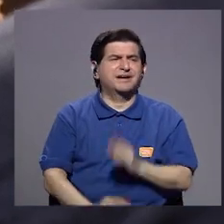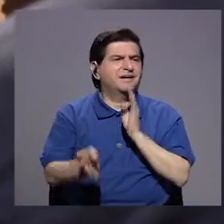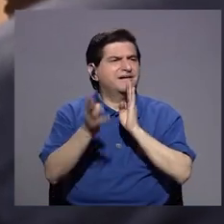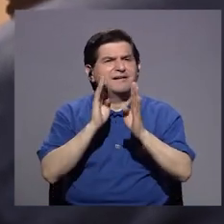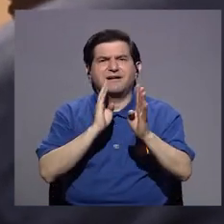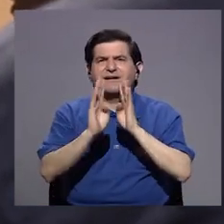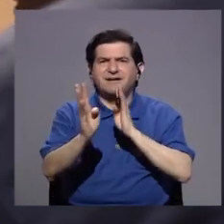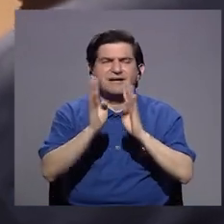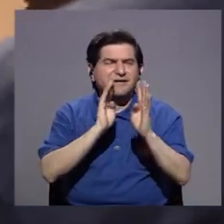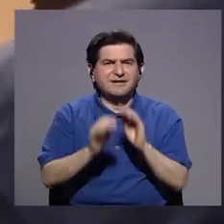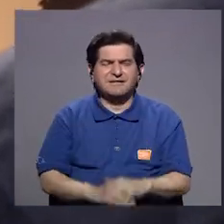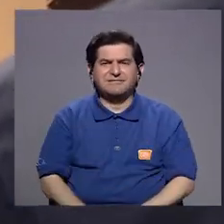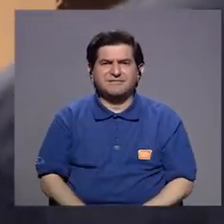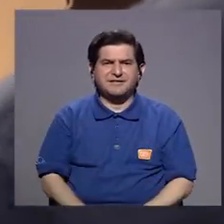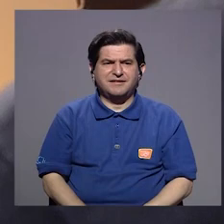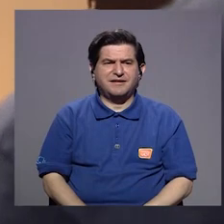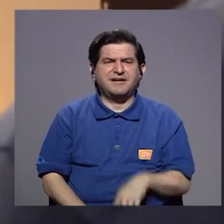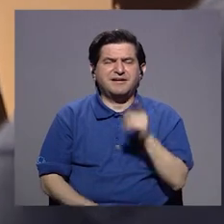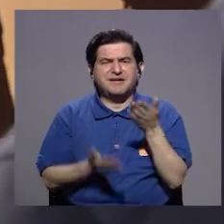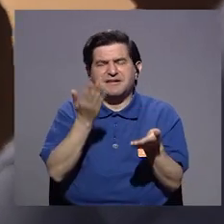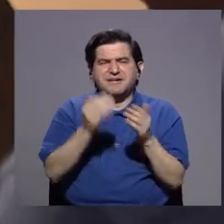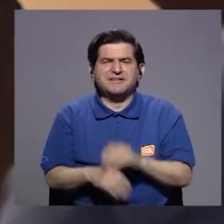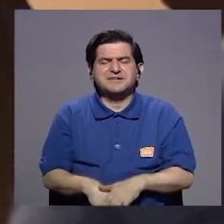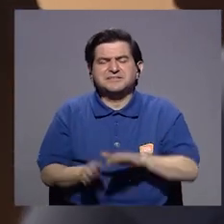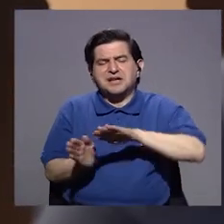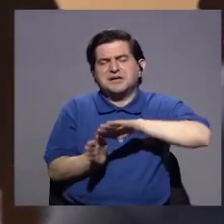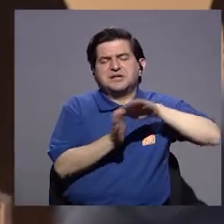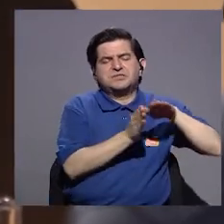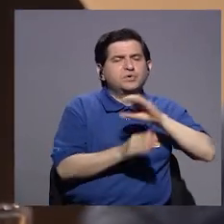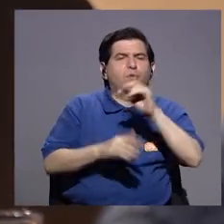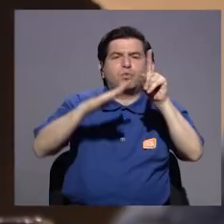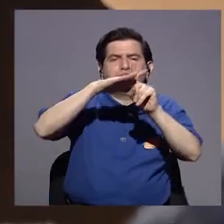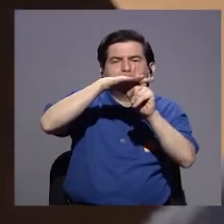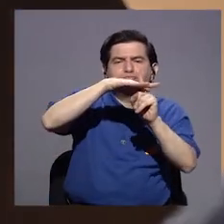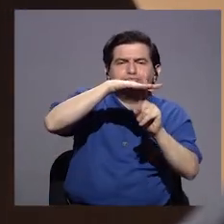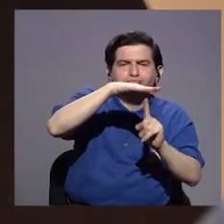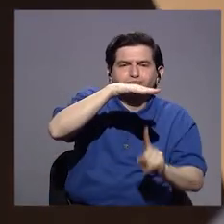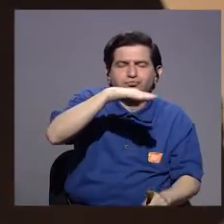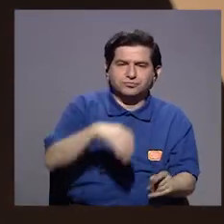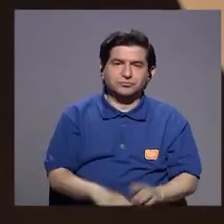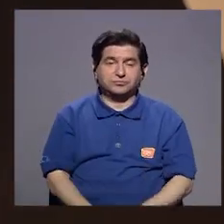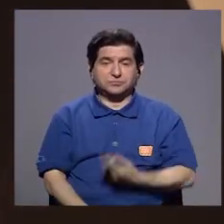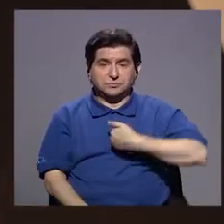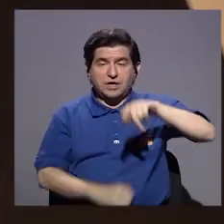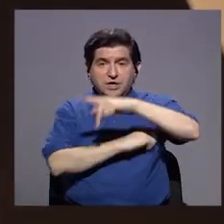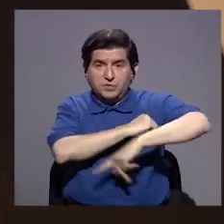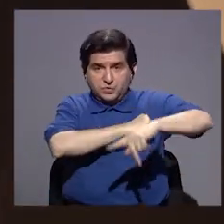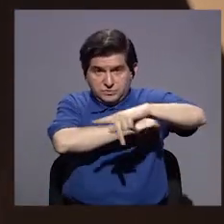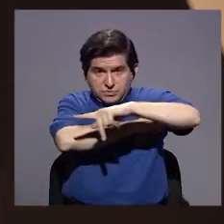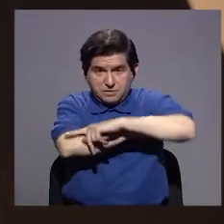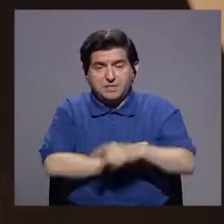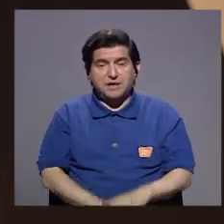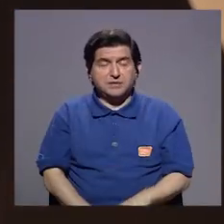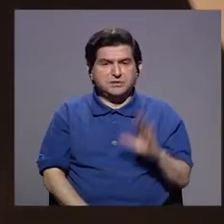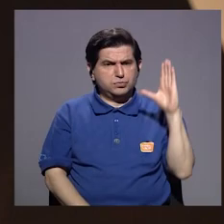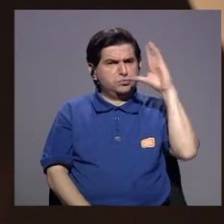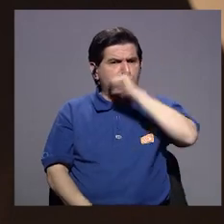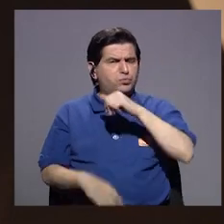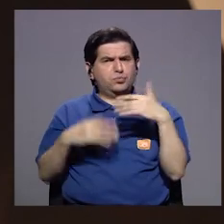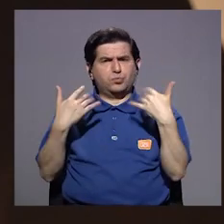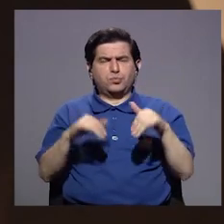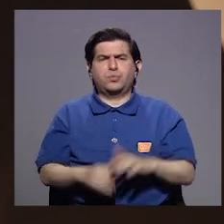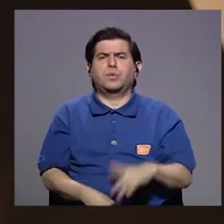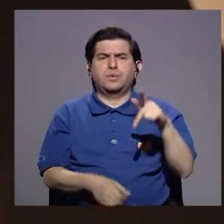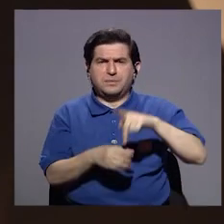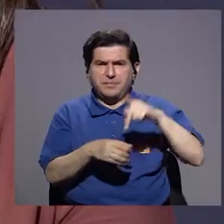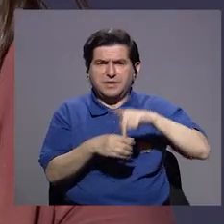habla de cómo se ha relegado, cómo se ha invisibilizado, por lo menos en nuestro país es muy notable la